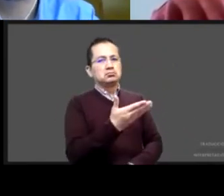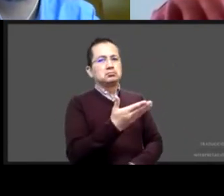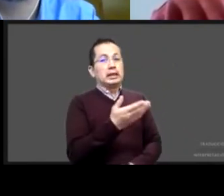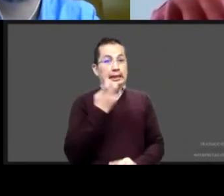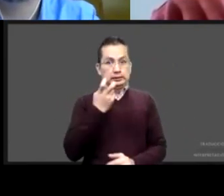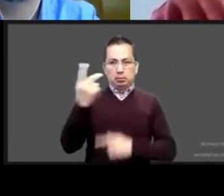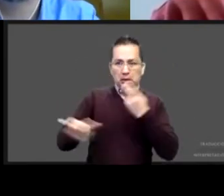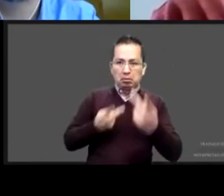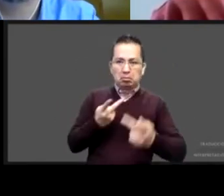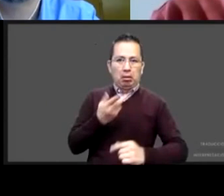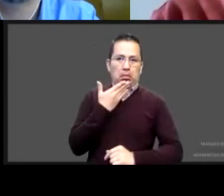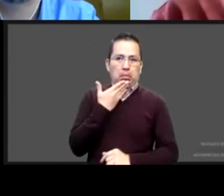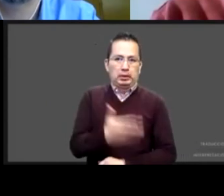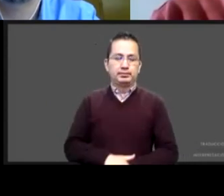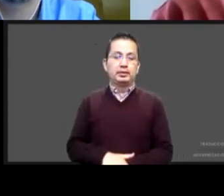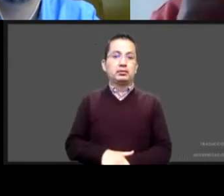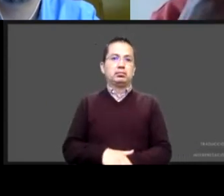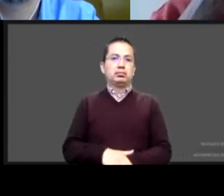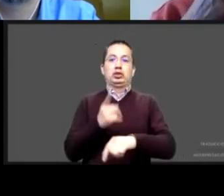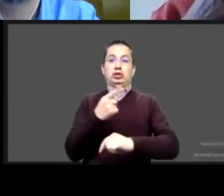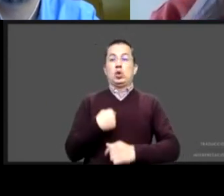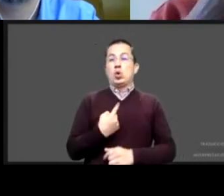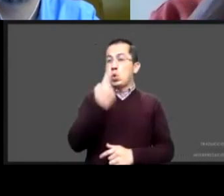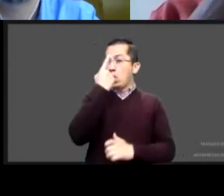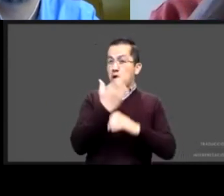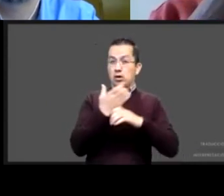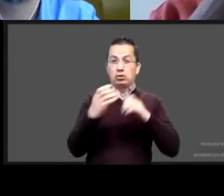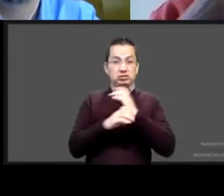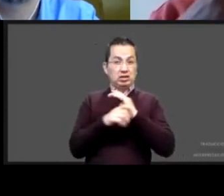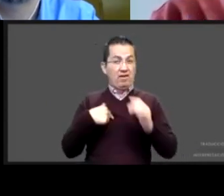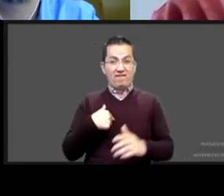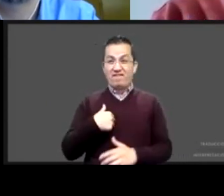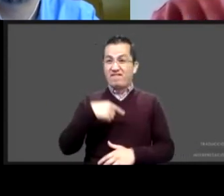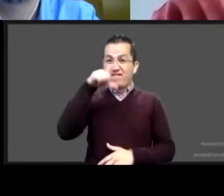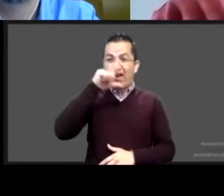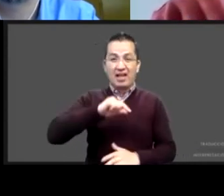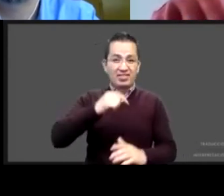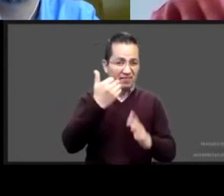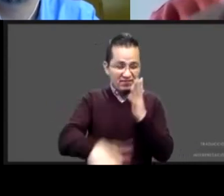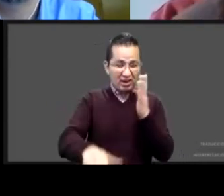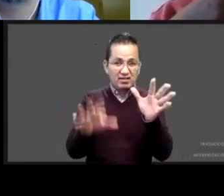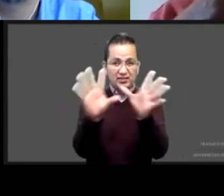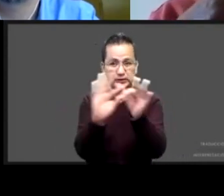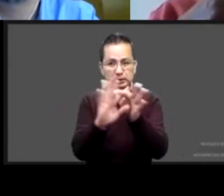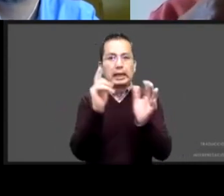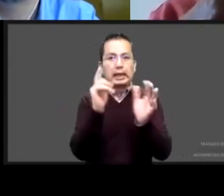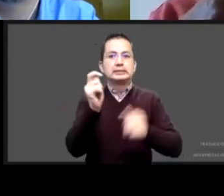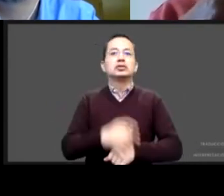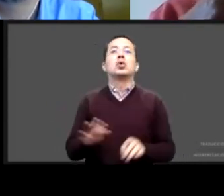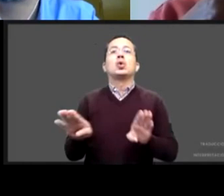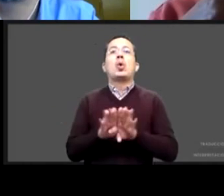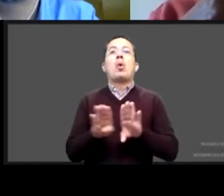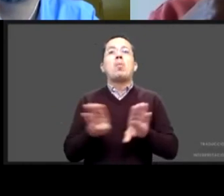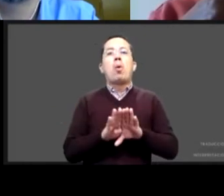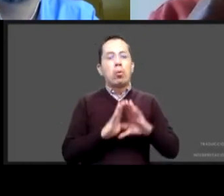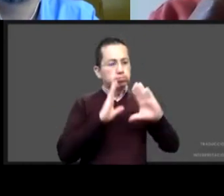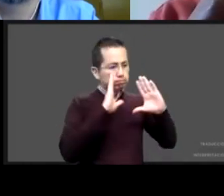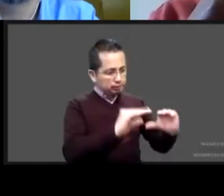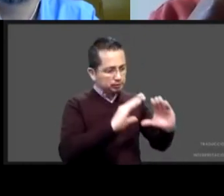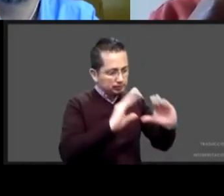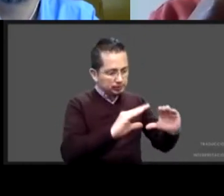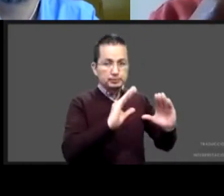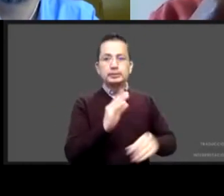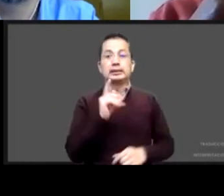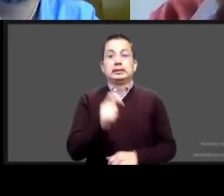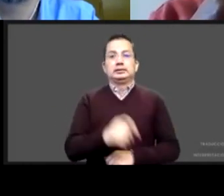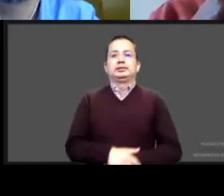importante que me ha faltado enfatizar en las participaciones anteriores es la de la formación. Es decir, también hay un acompañamiento